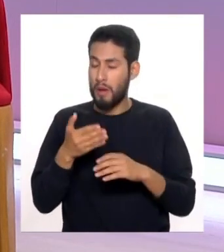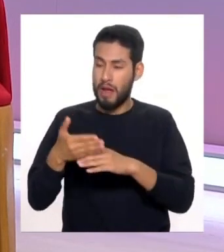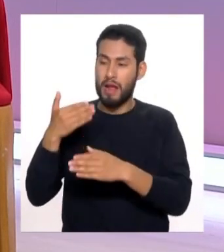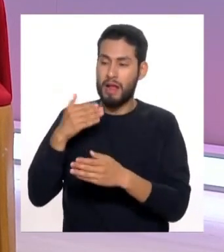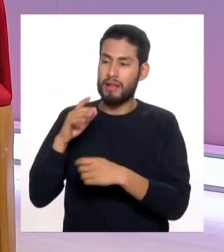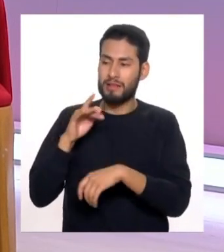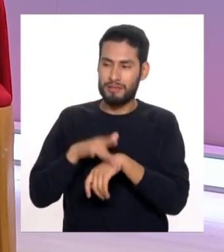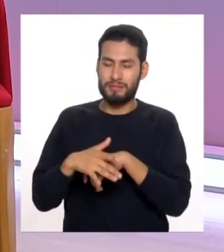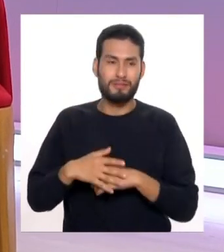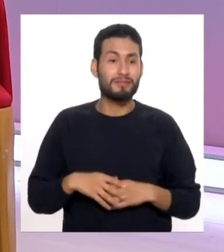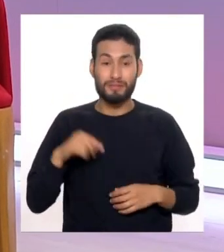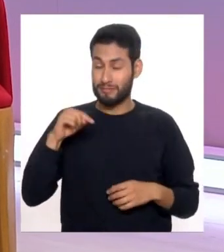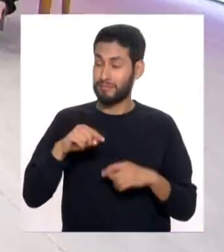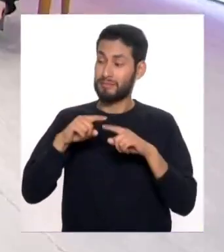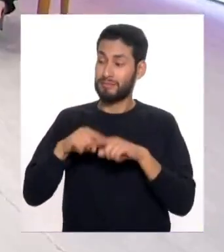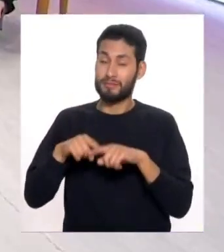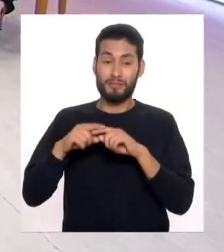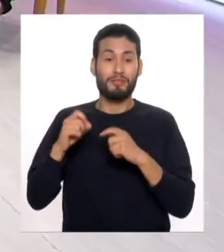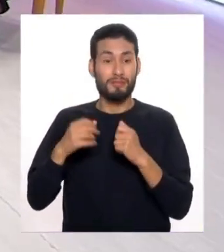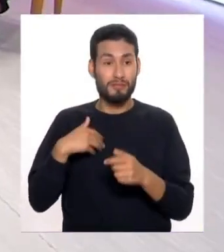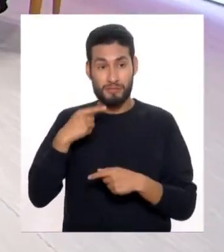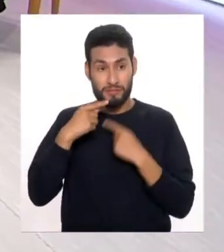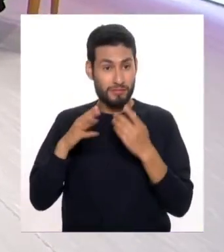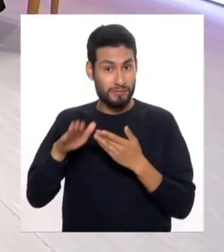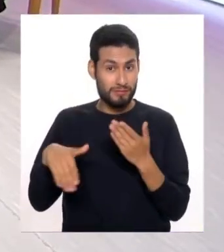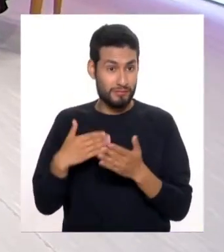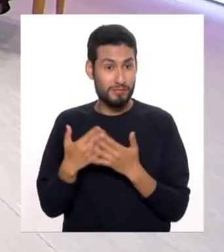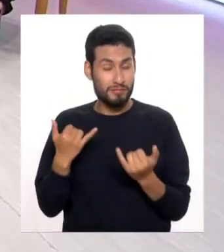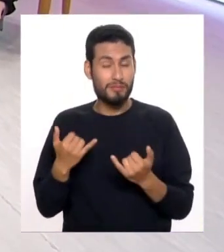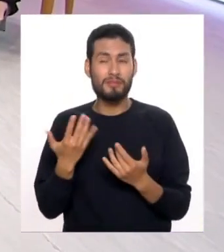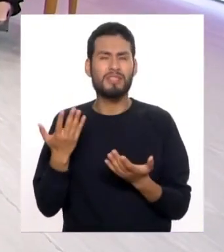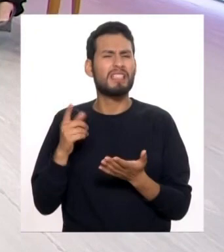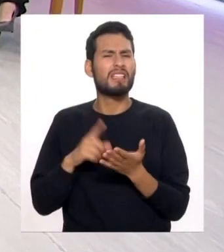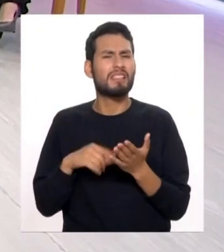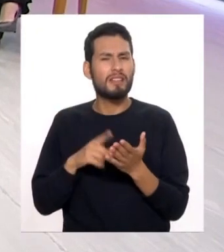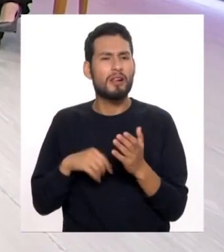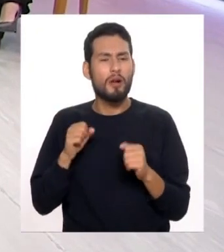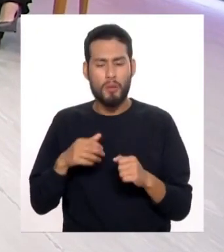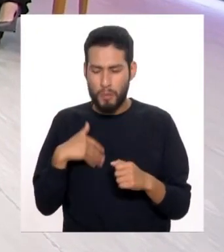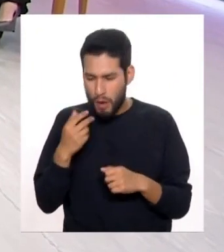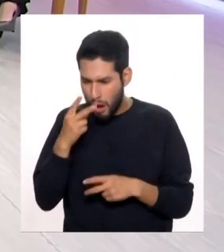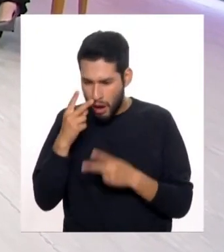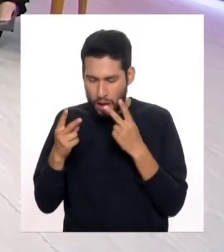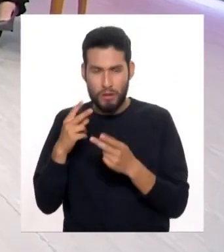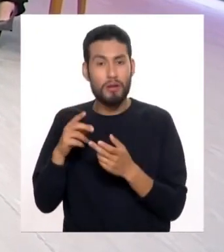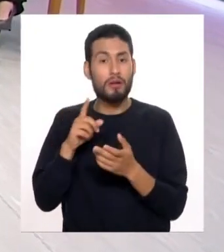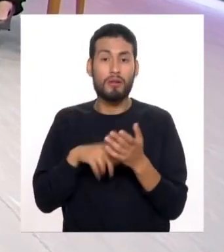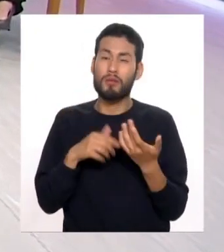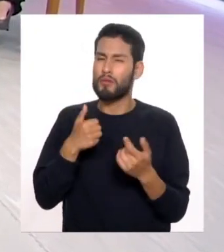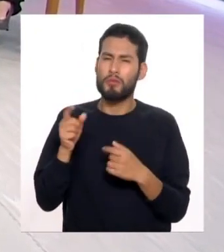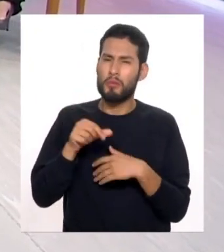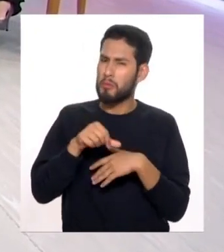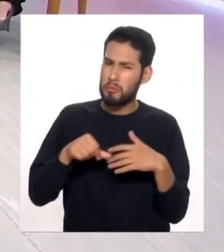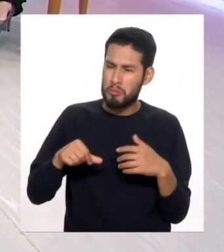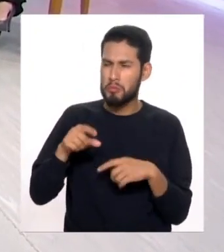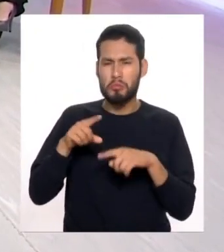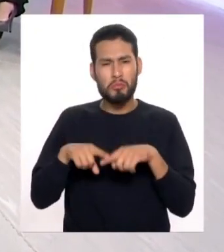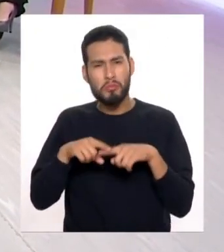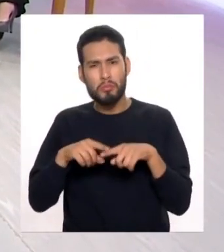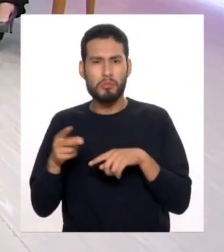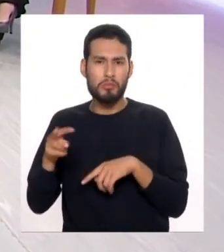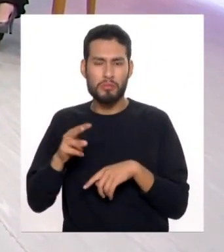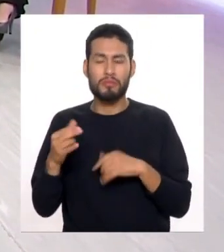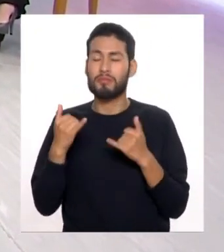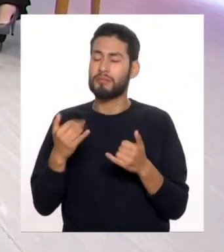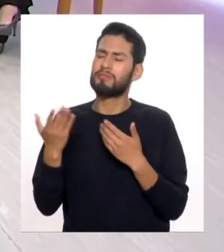Así es, porque de eso va a depender todo lo que vamos a conversar, ¿no? Y vamos a ver qué cosas se puede intervenir, qué cosas no vale la pena intervenir. Y en ello